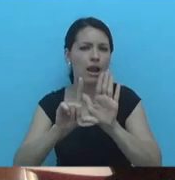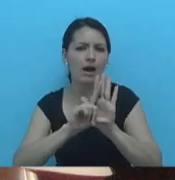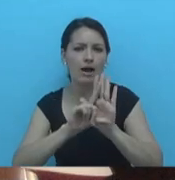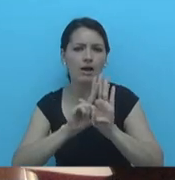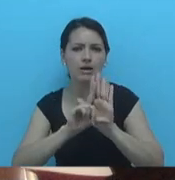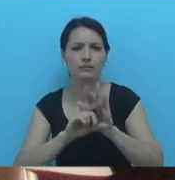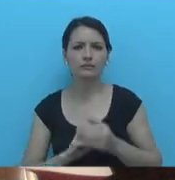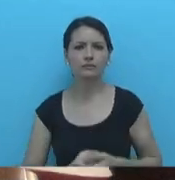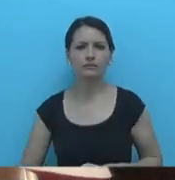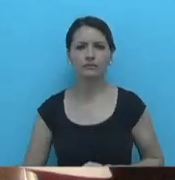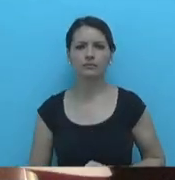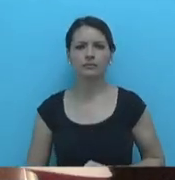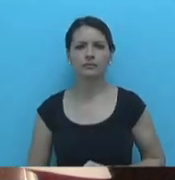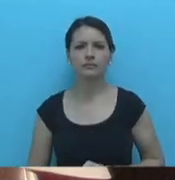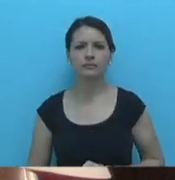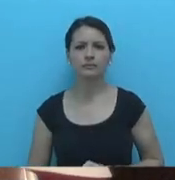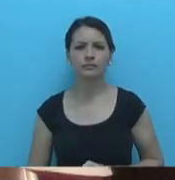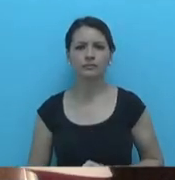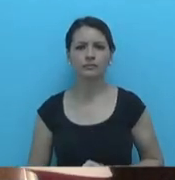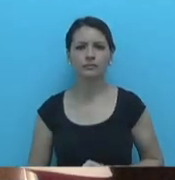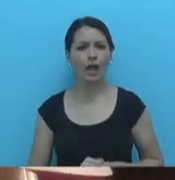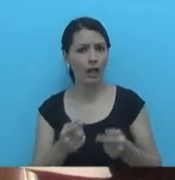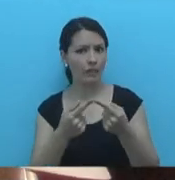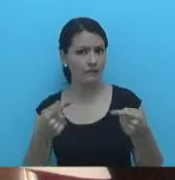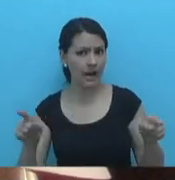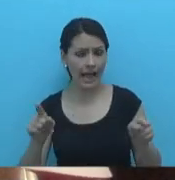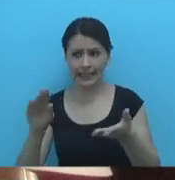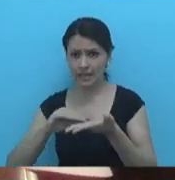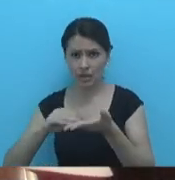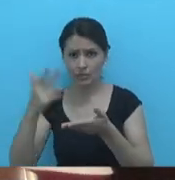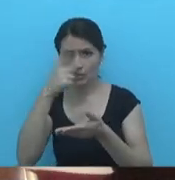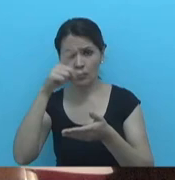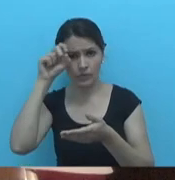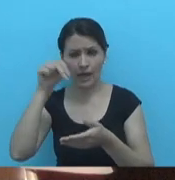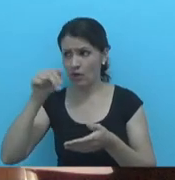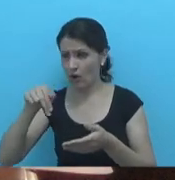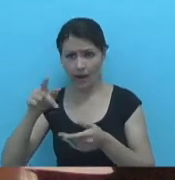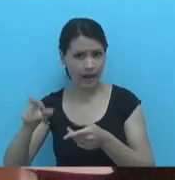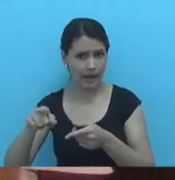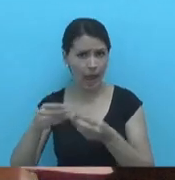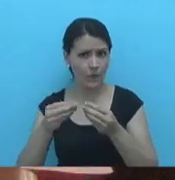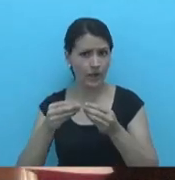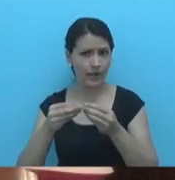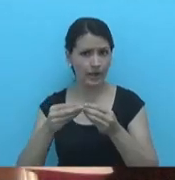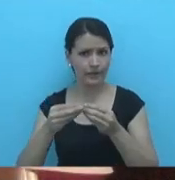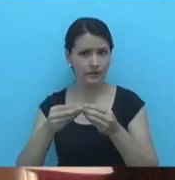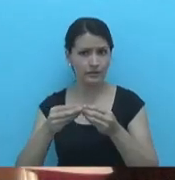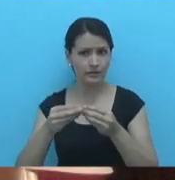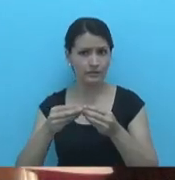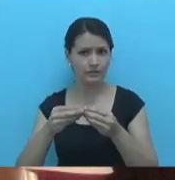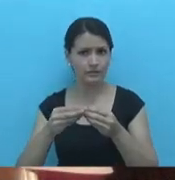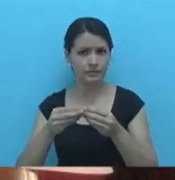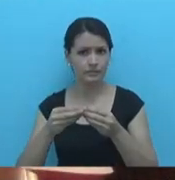2010. Digo que es diferente a lo que presenta el diputado Geni, que trataremos hoy sobre tablas y que por supuesto apoyaremos,